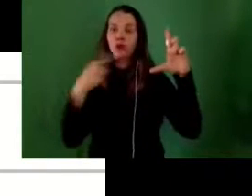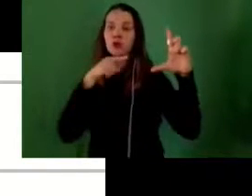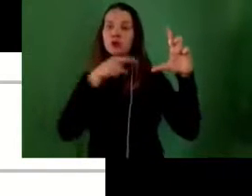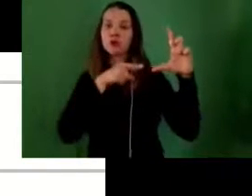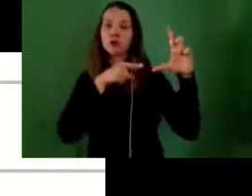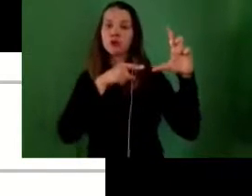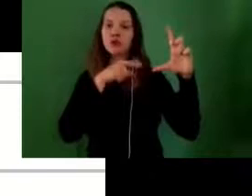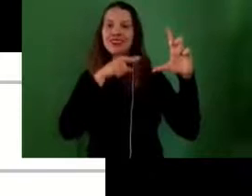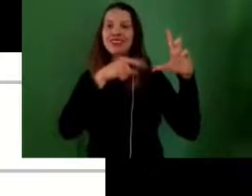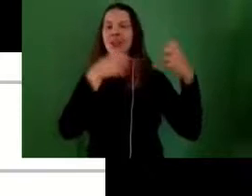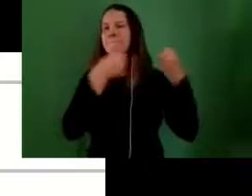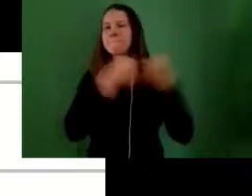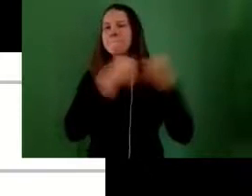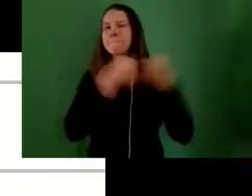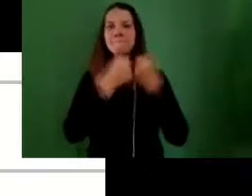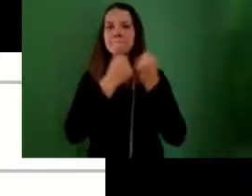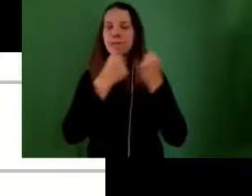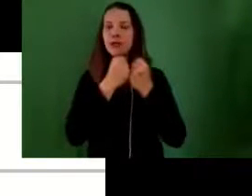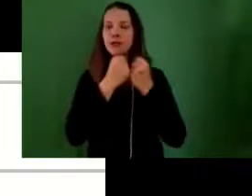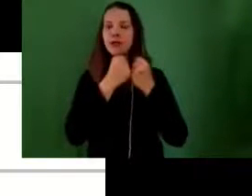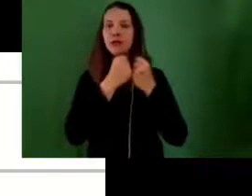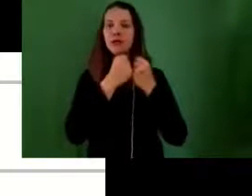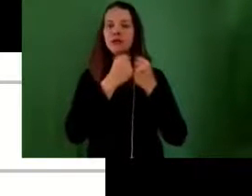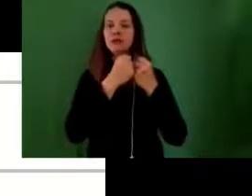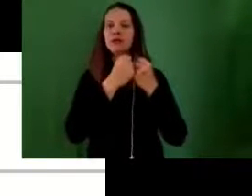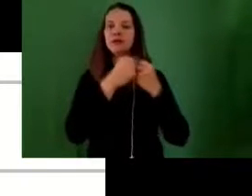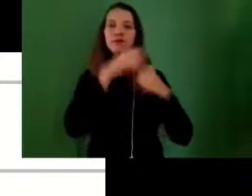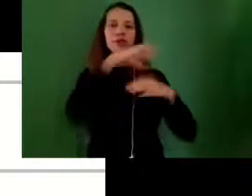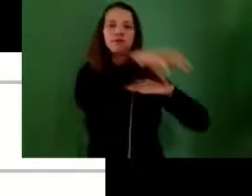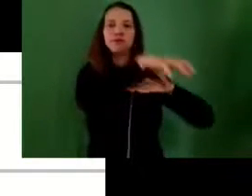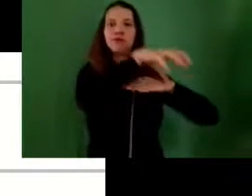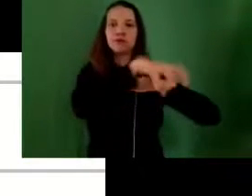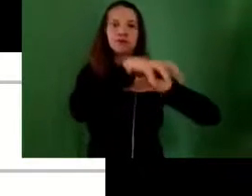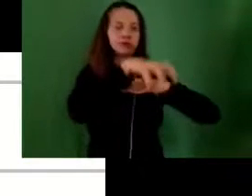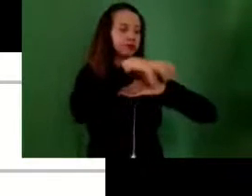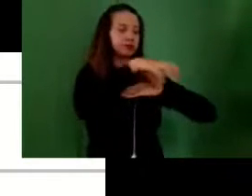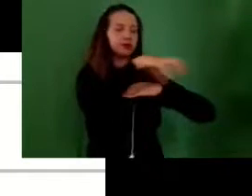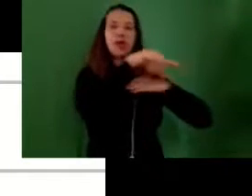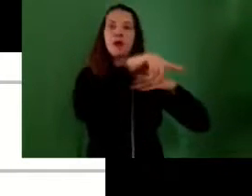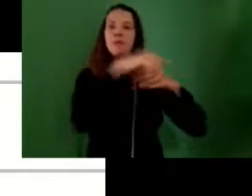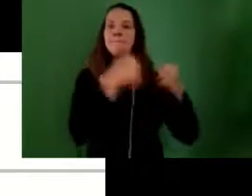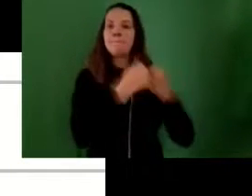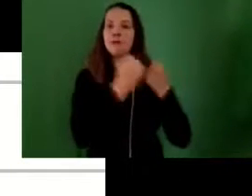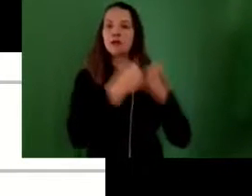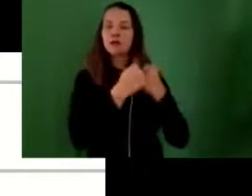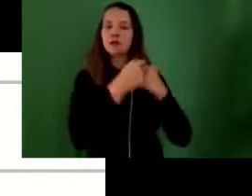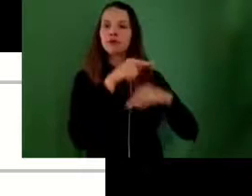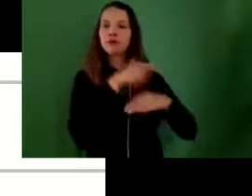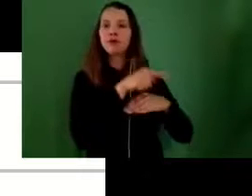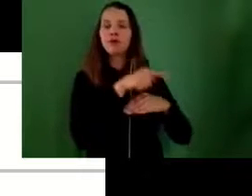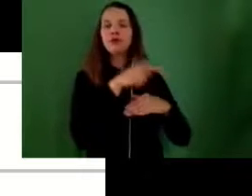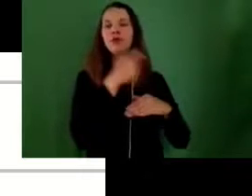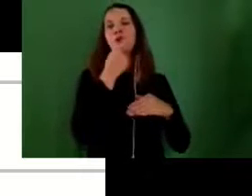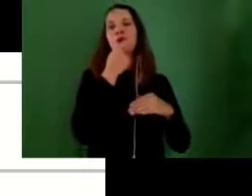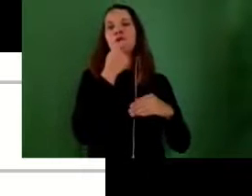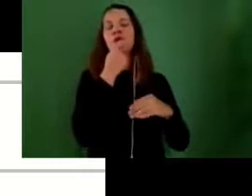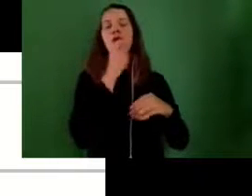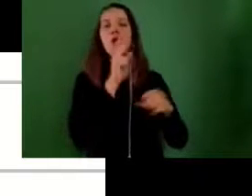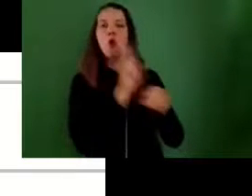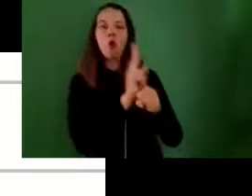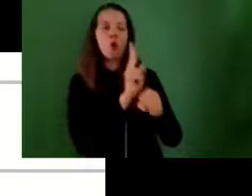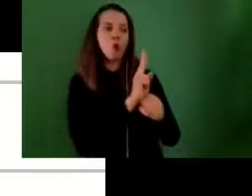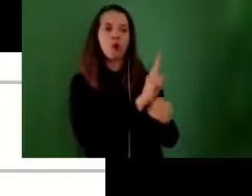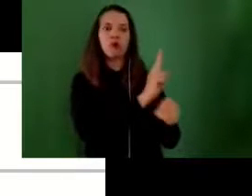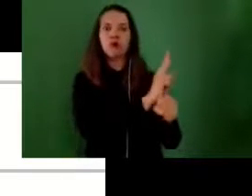parques que hay en el distrito de San Isidro y que poco a poco, por cuestiones de seguridad, se han